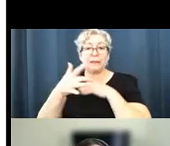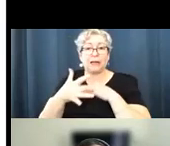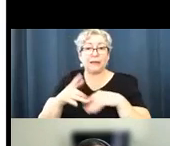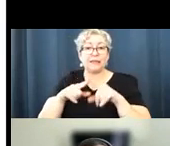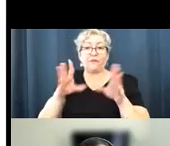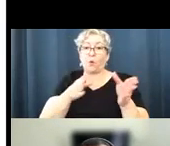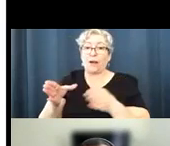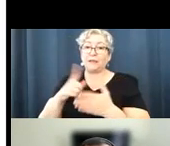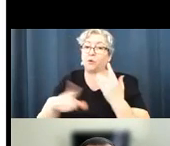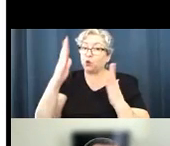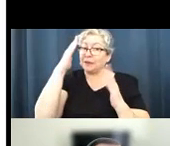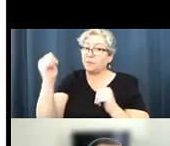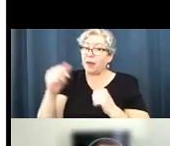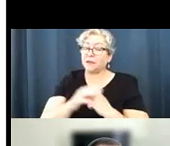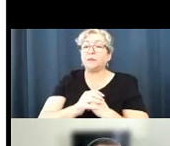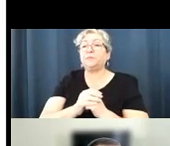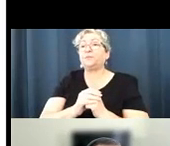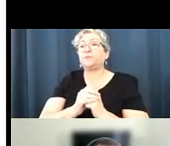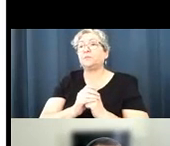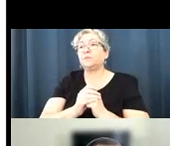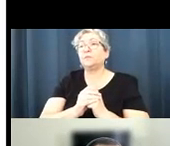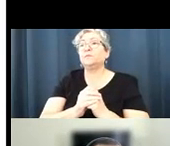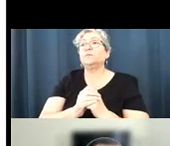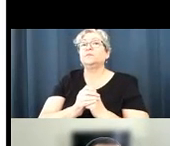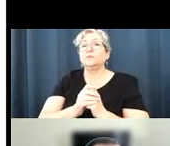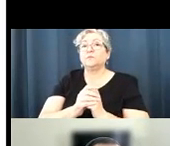la tecnología distinto a lo que usted puede esperar.